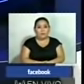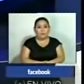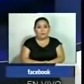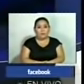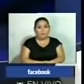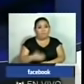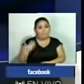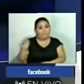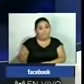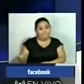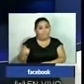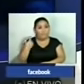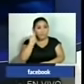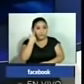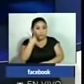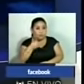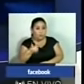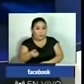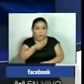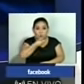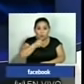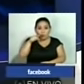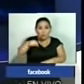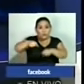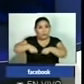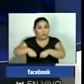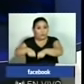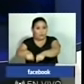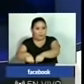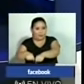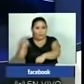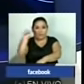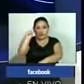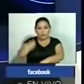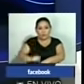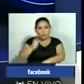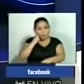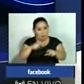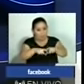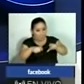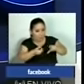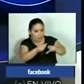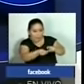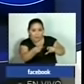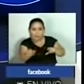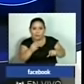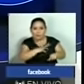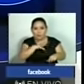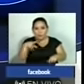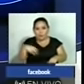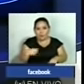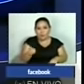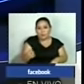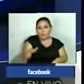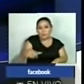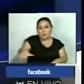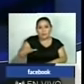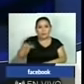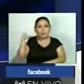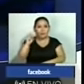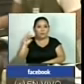Y esta es una buena noticia. Superselectos entregó vales canjeables en productos a familias vulnerables de la zona oriental.